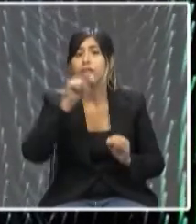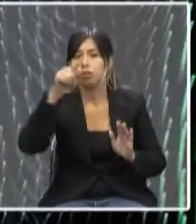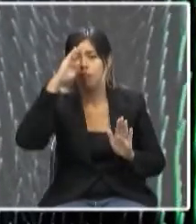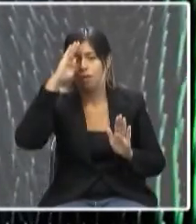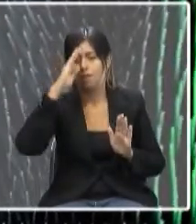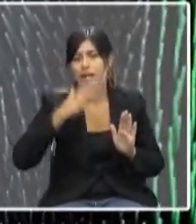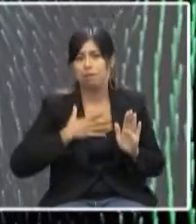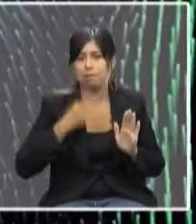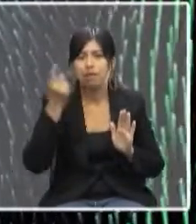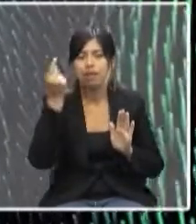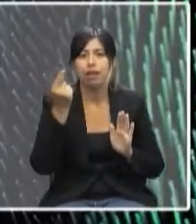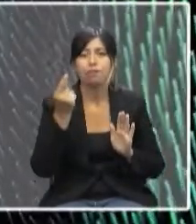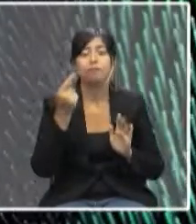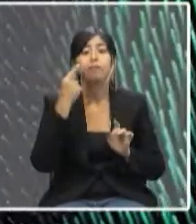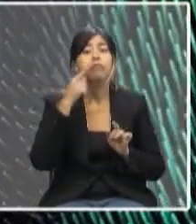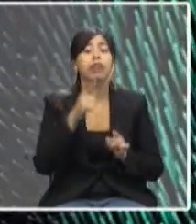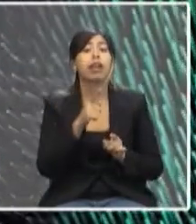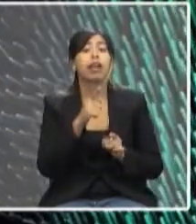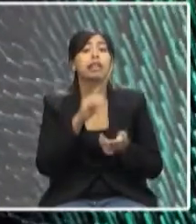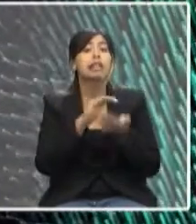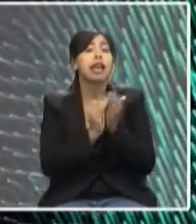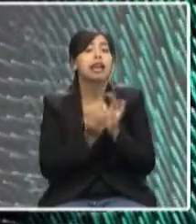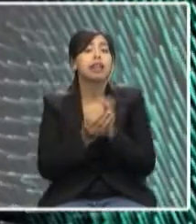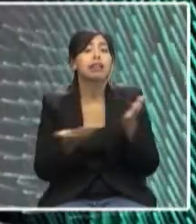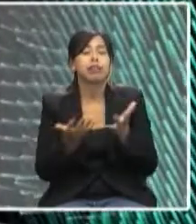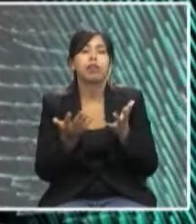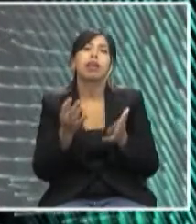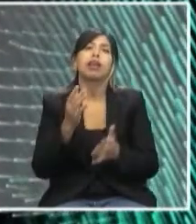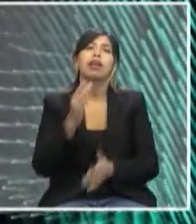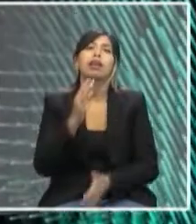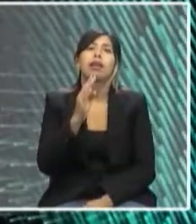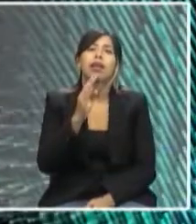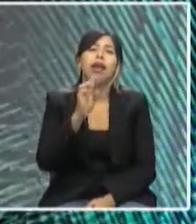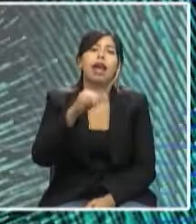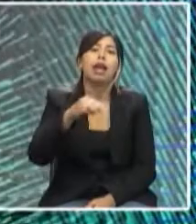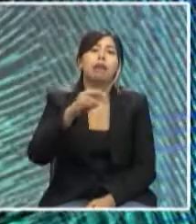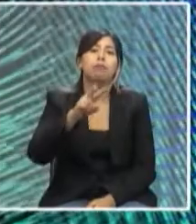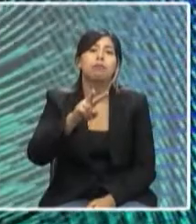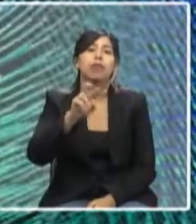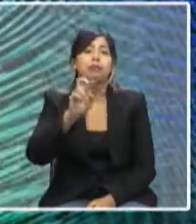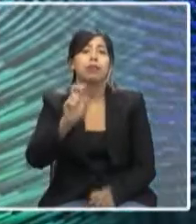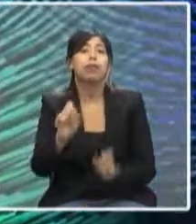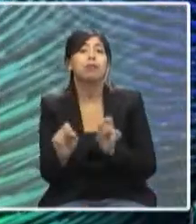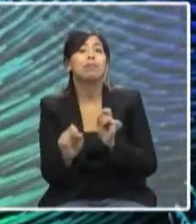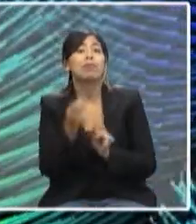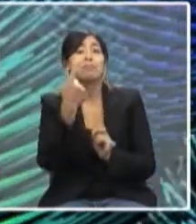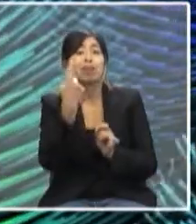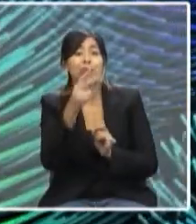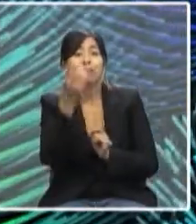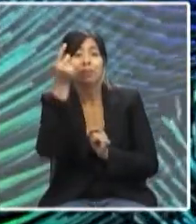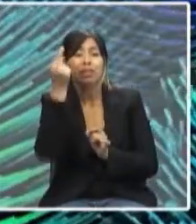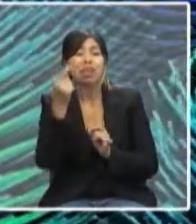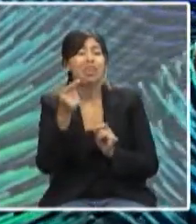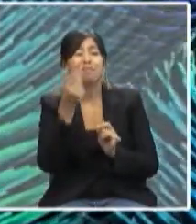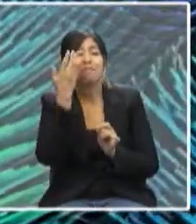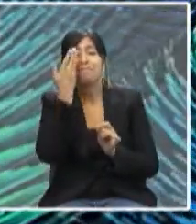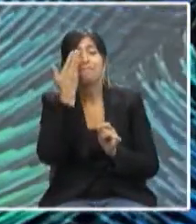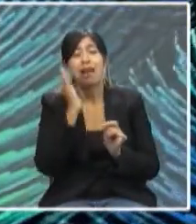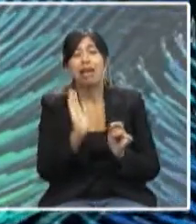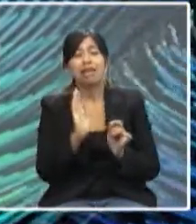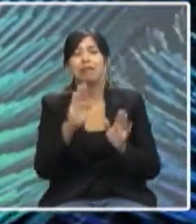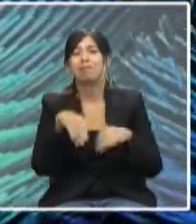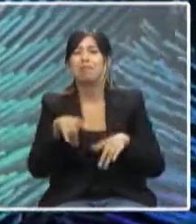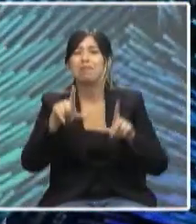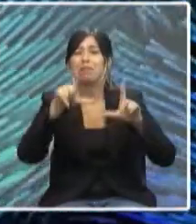idea. Los secretos es que el MVP, la primera versión de esa idea que tú tienes va a ser horrible, como fue la foto que les mostré